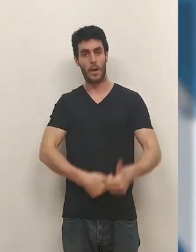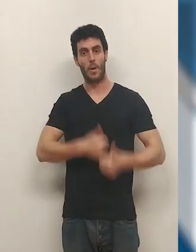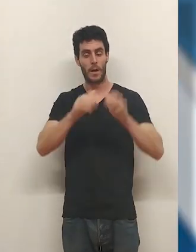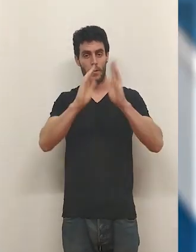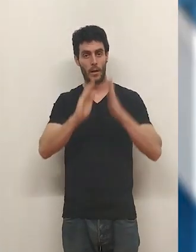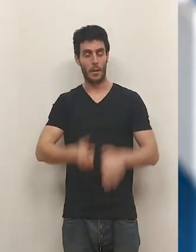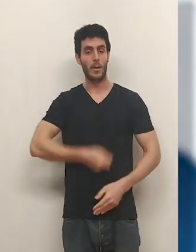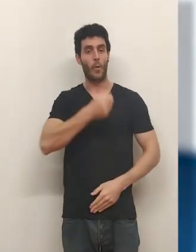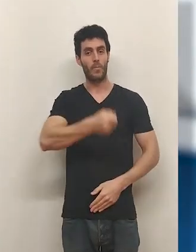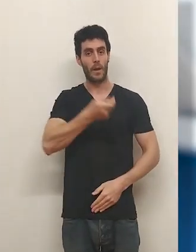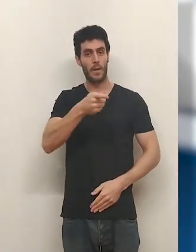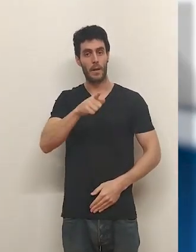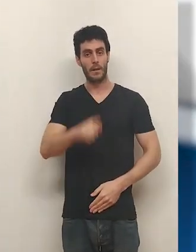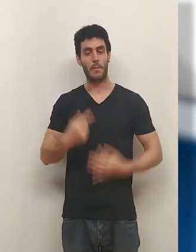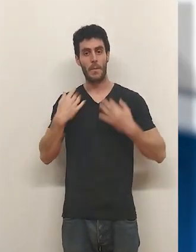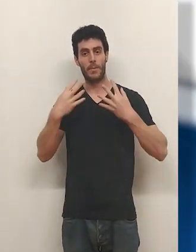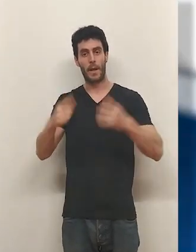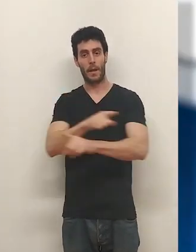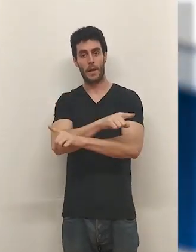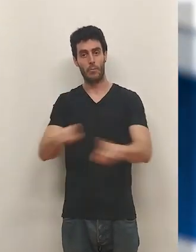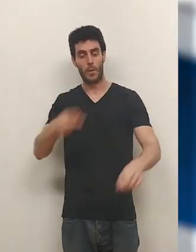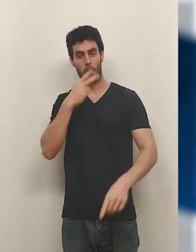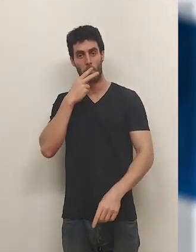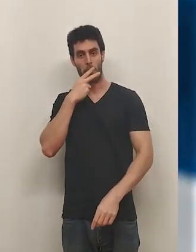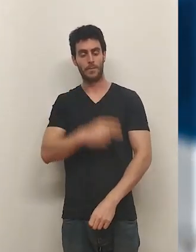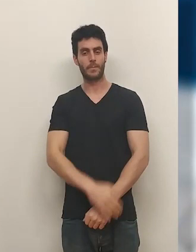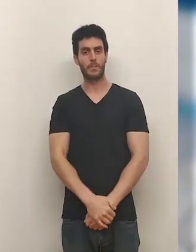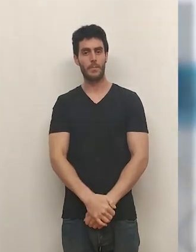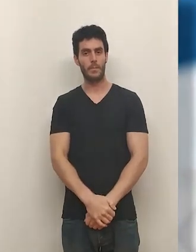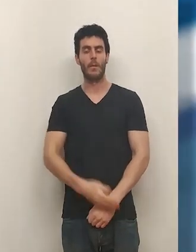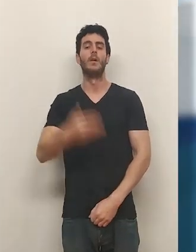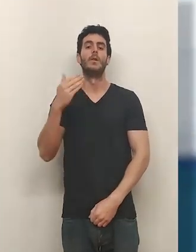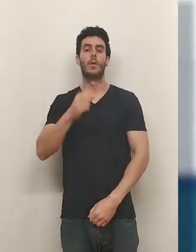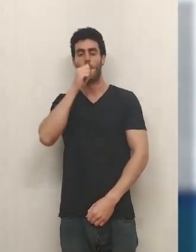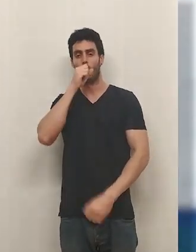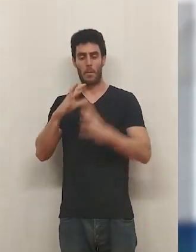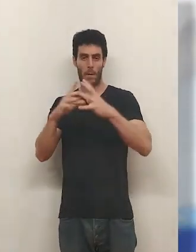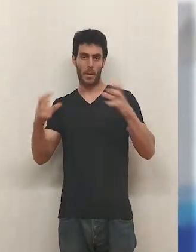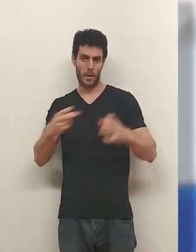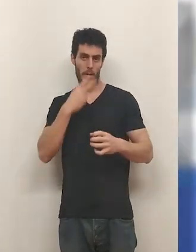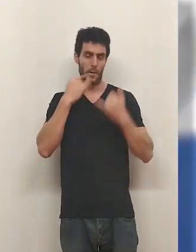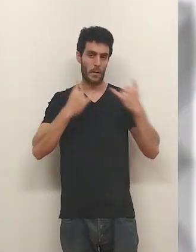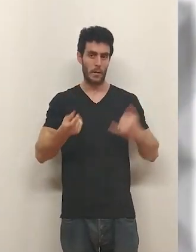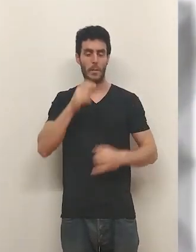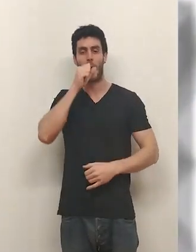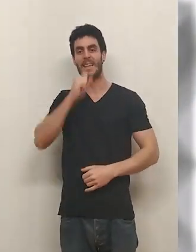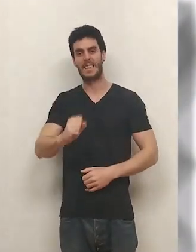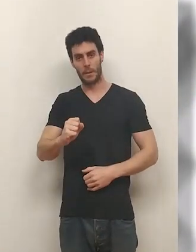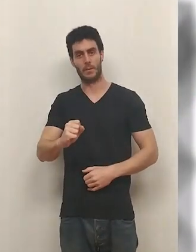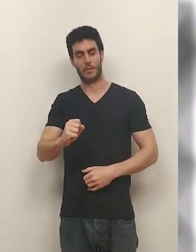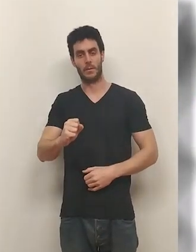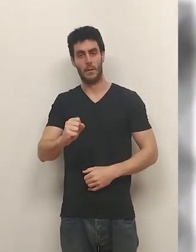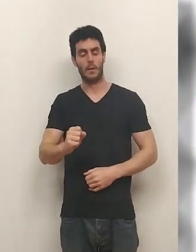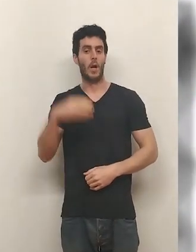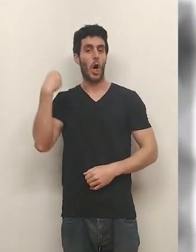financiar los tratamientos y prohibir fumar en las terrazas. Sobre todo vapeadores, cigarrillos electrónicos y cachimbas también. A los